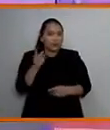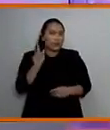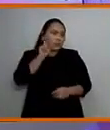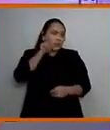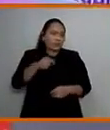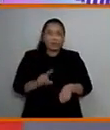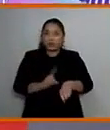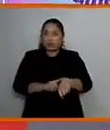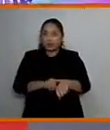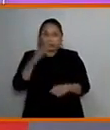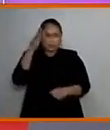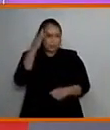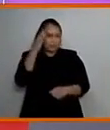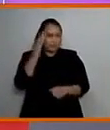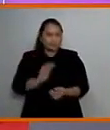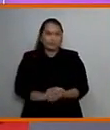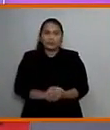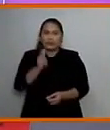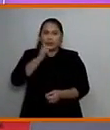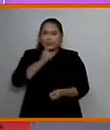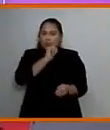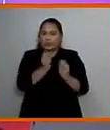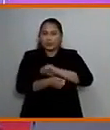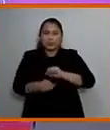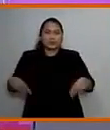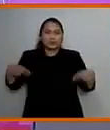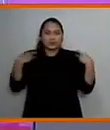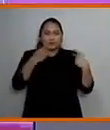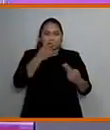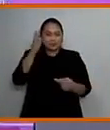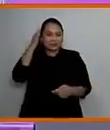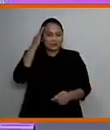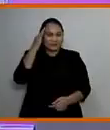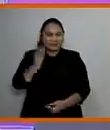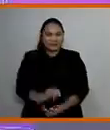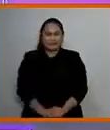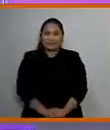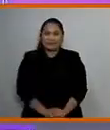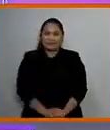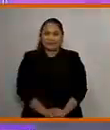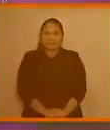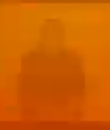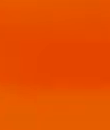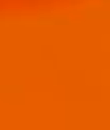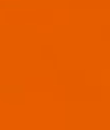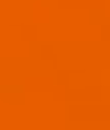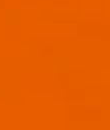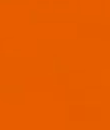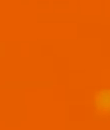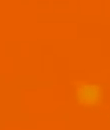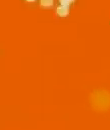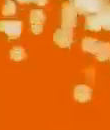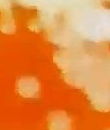día de mañana en los horarios que ustedes ya conoce el loto te cambia la vida y tu suerte lo sabe